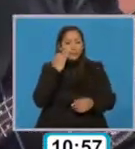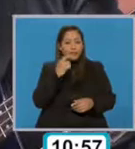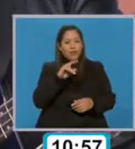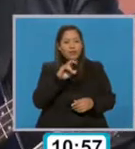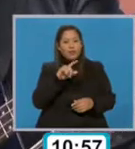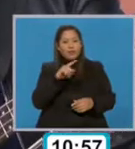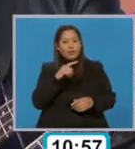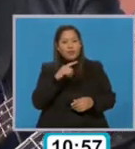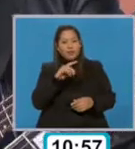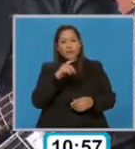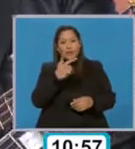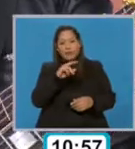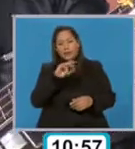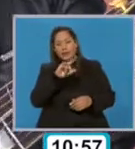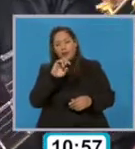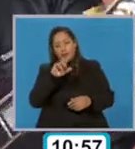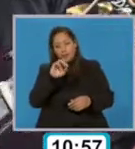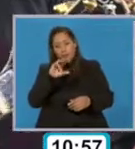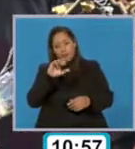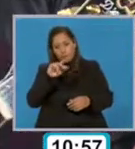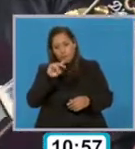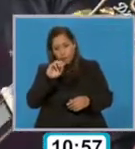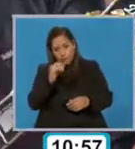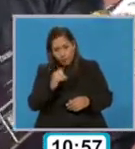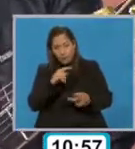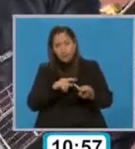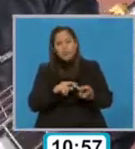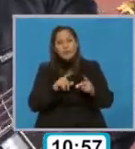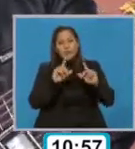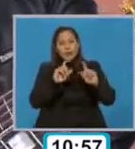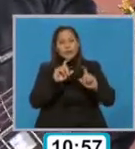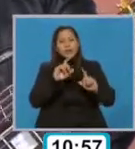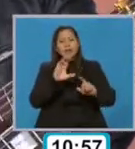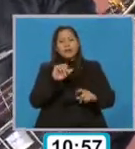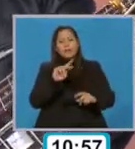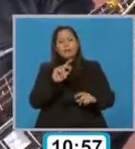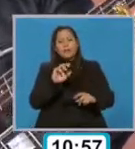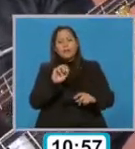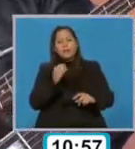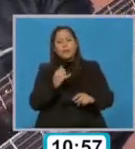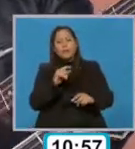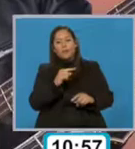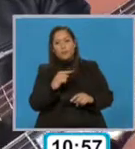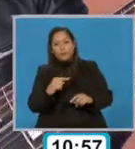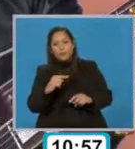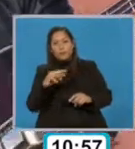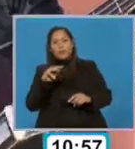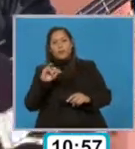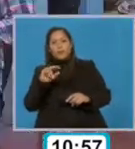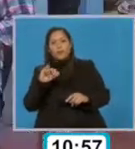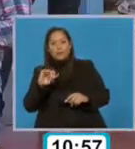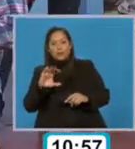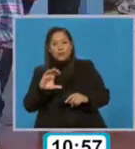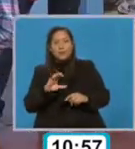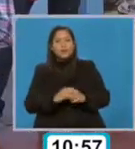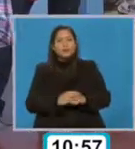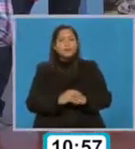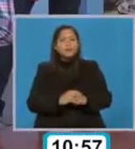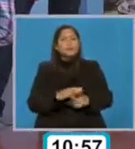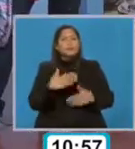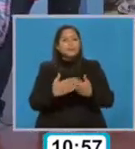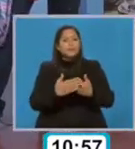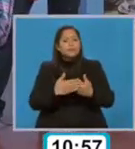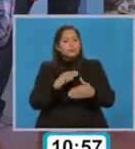Guillermo Campoy Ahí aparecen en pantalla, muy bien. y en Instagram como Campoy-music. Ok, y estás por cerrar algunas